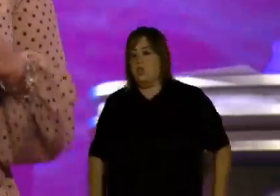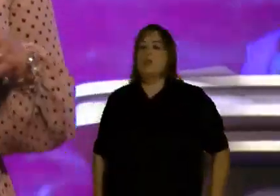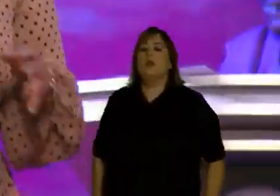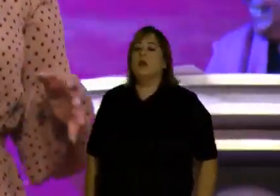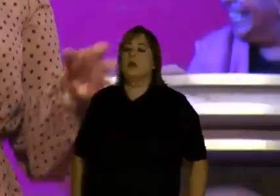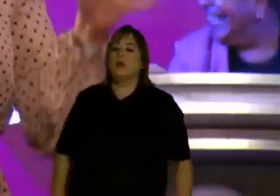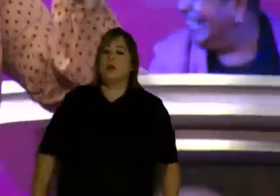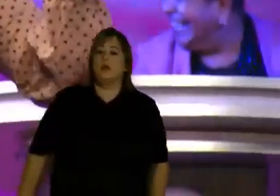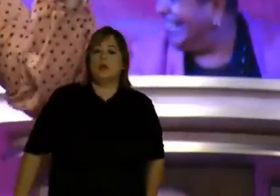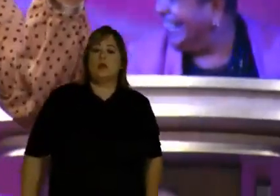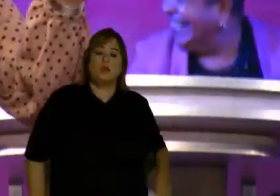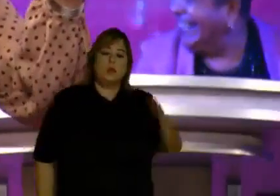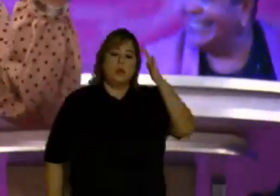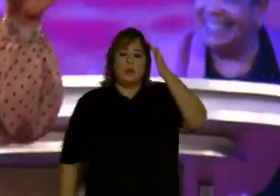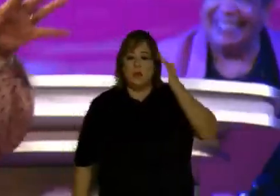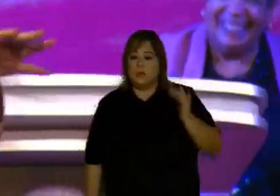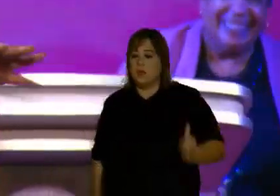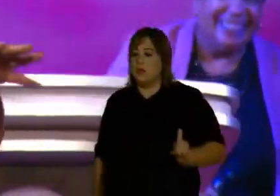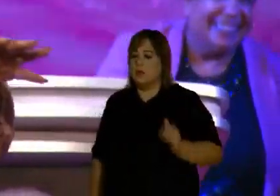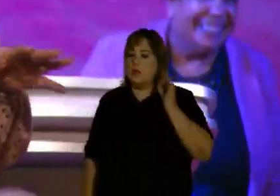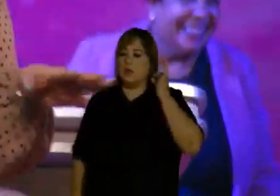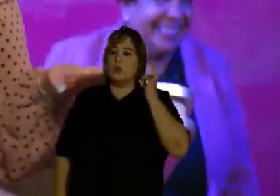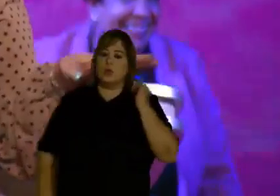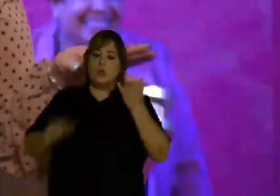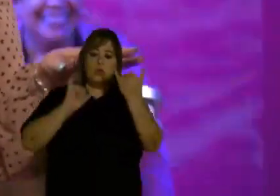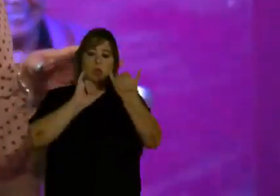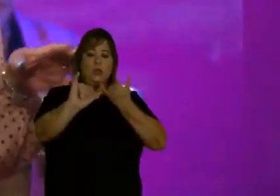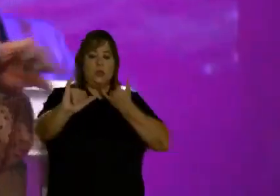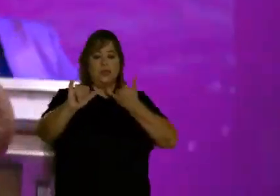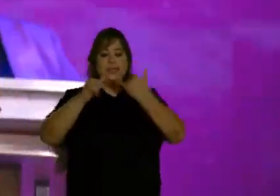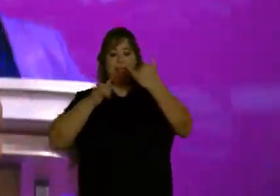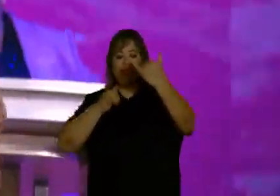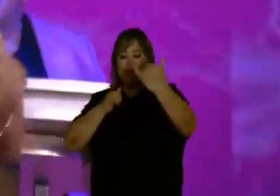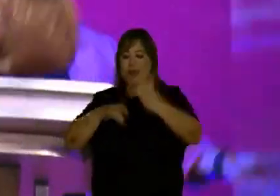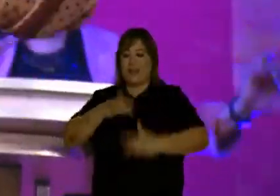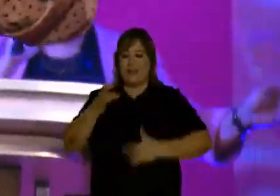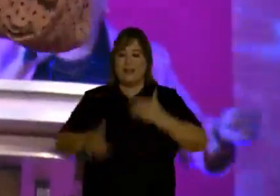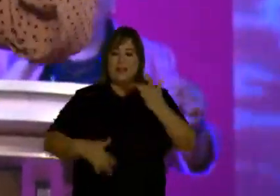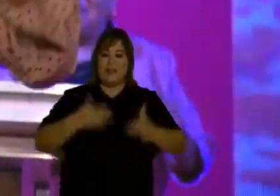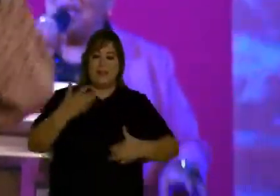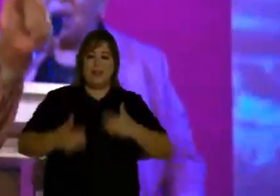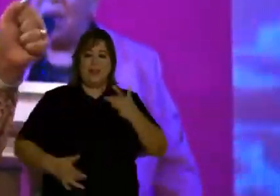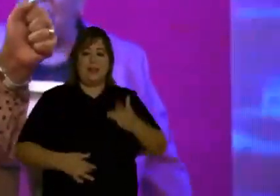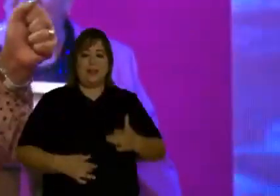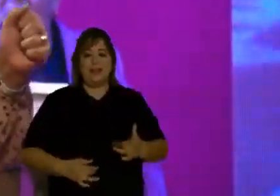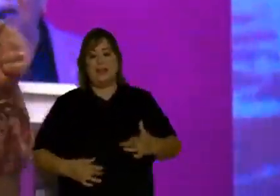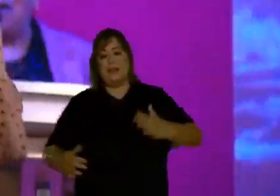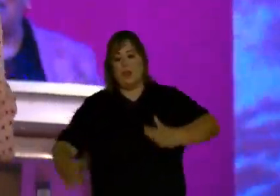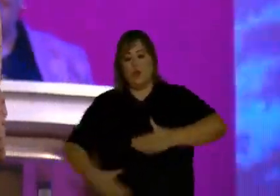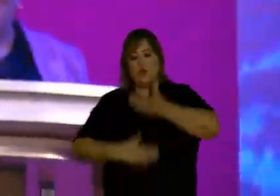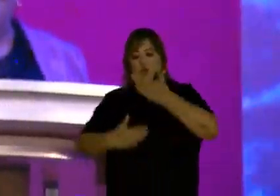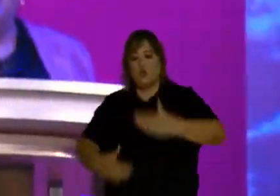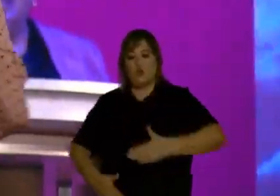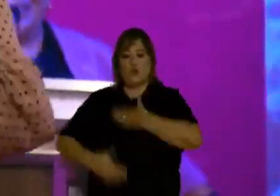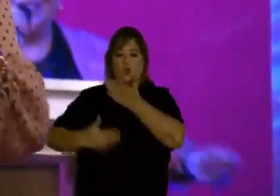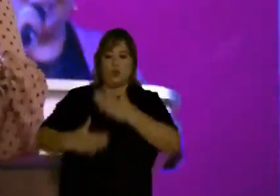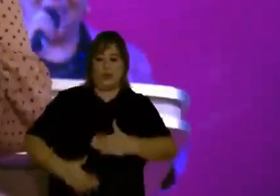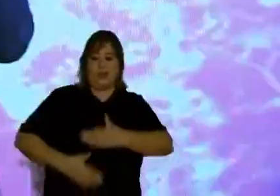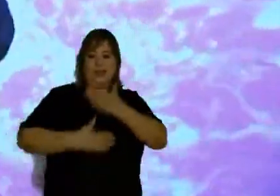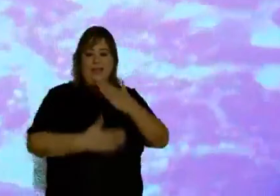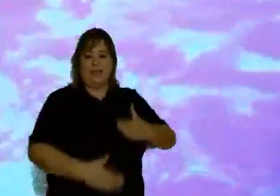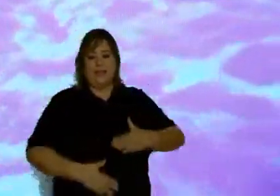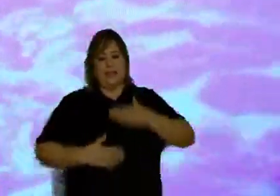estoy, por siempre durará. Grande gozo,